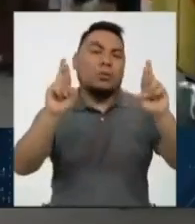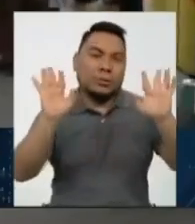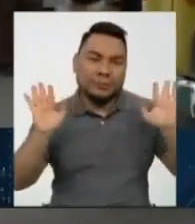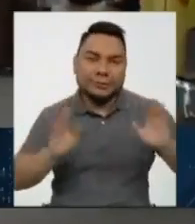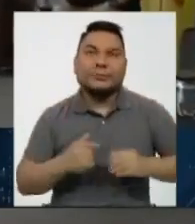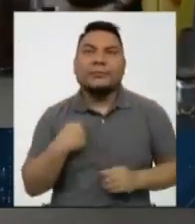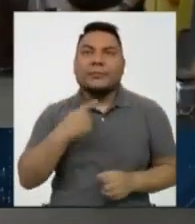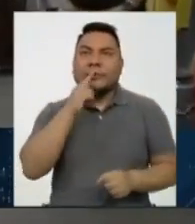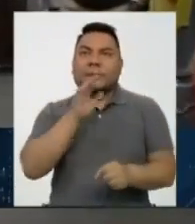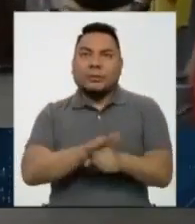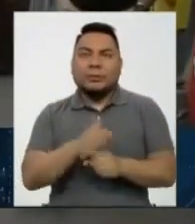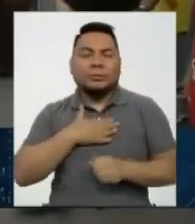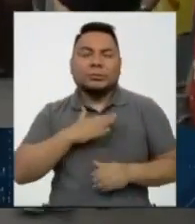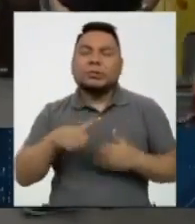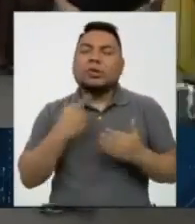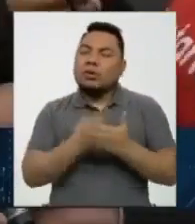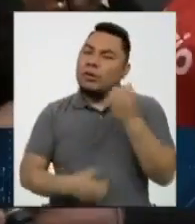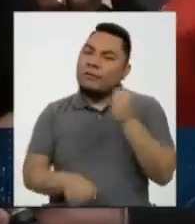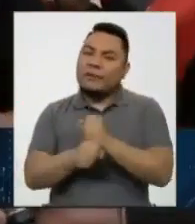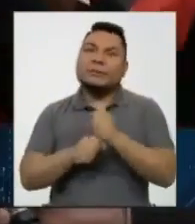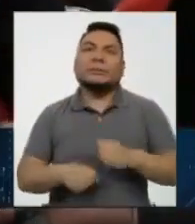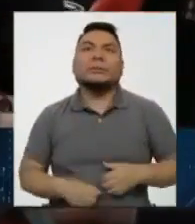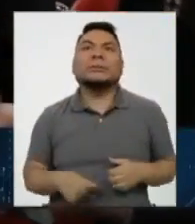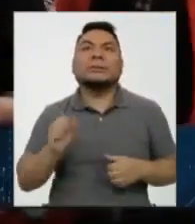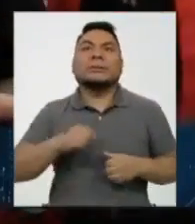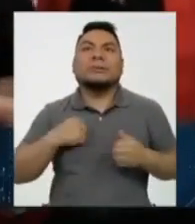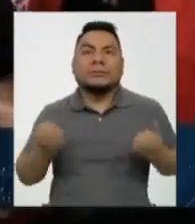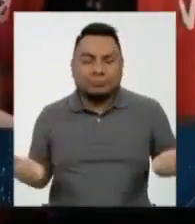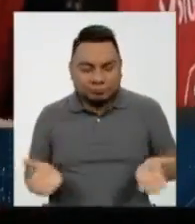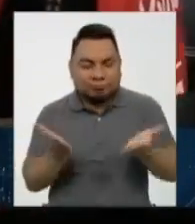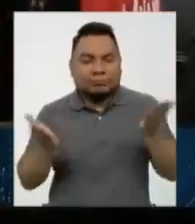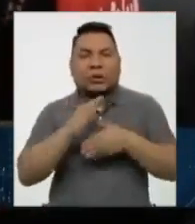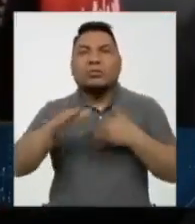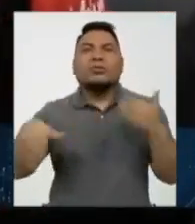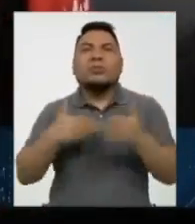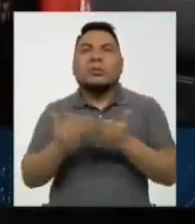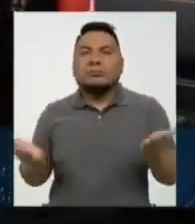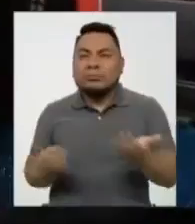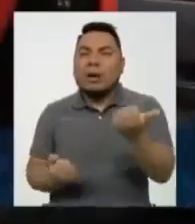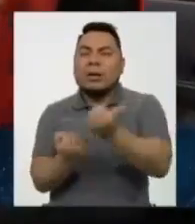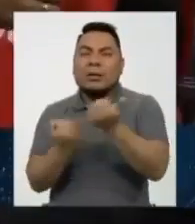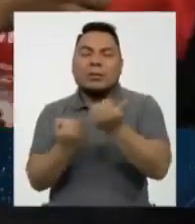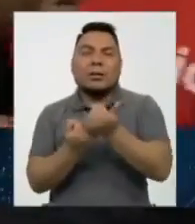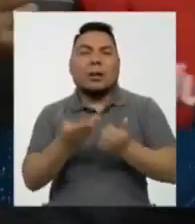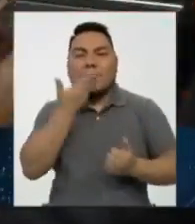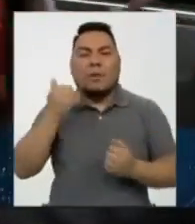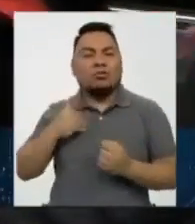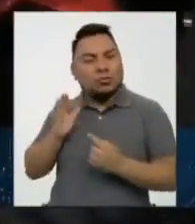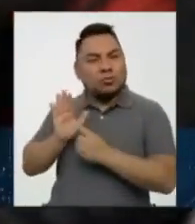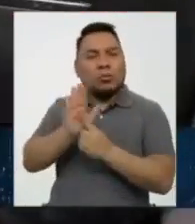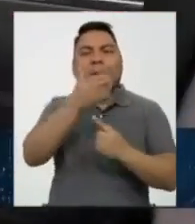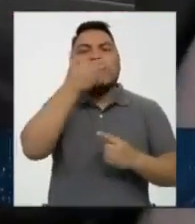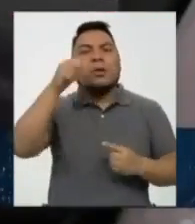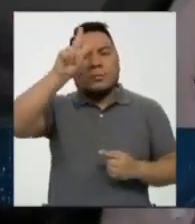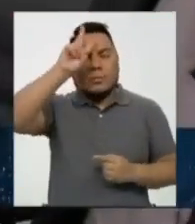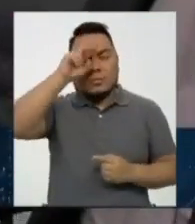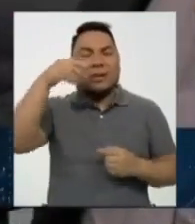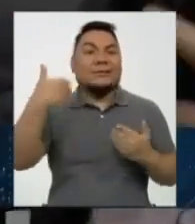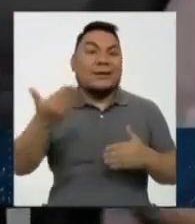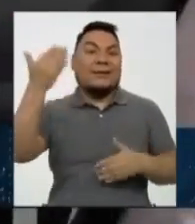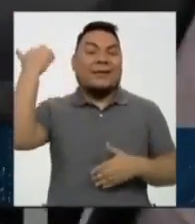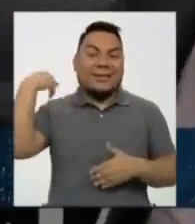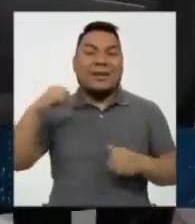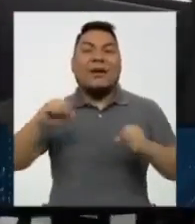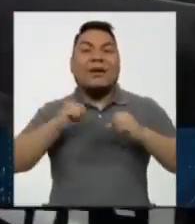Lo prometo, tengo toda la confianza. Vamos a sacar lo mejor de nosotros, vamos a mostrar nuestro mejor lado como país. Ya lo hicimos cuando nos juntamos